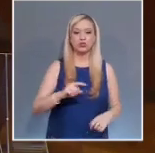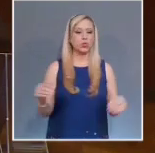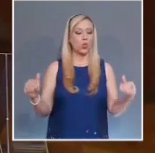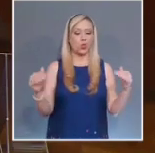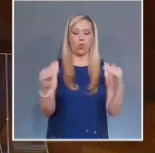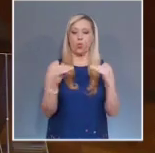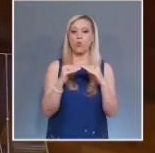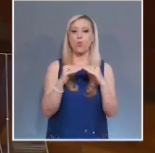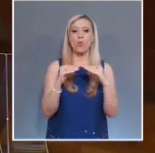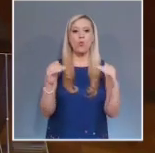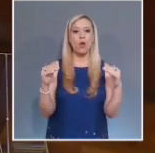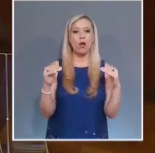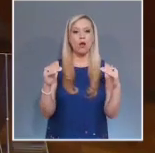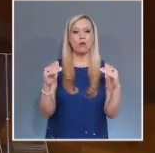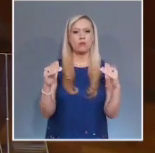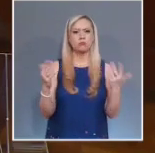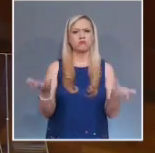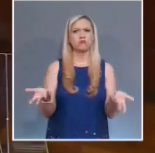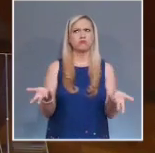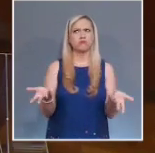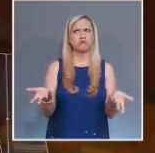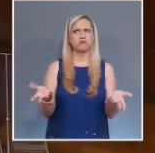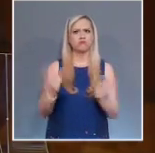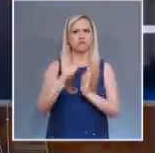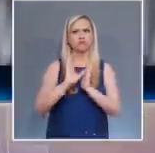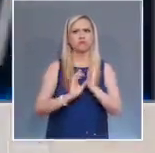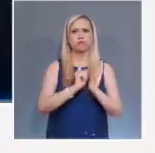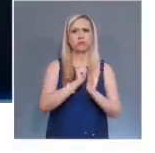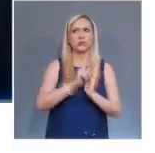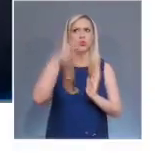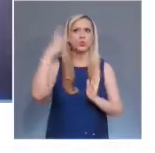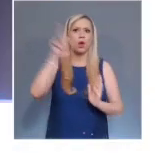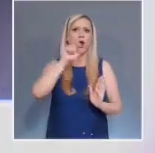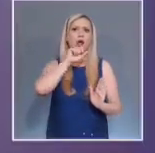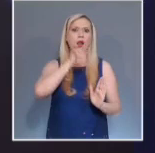esquema anterior en la Constitución de Jalisco.